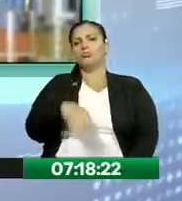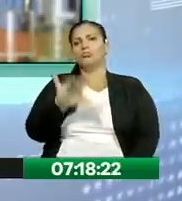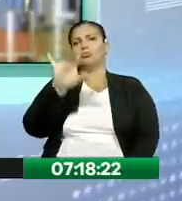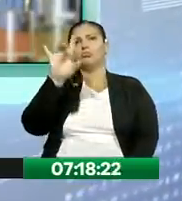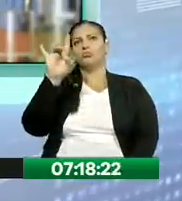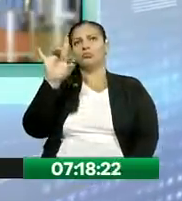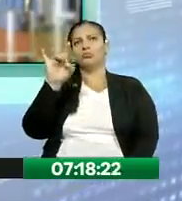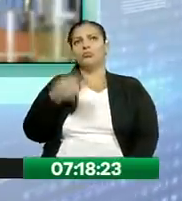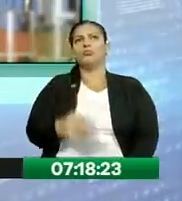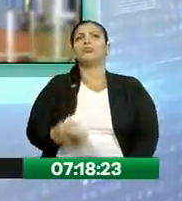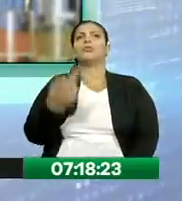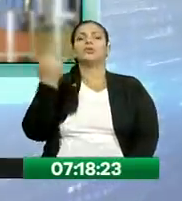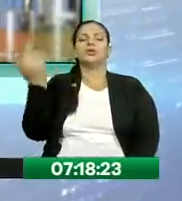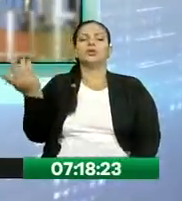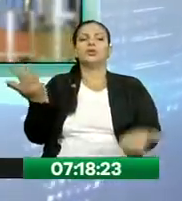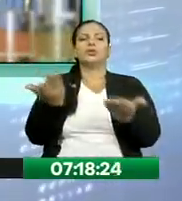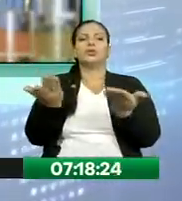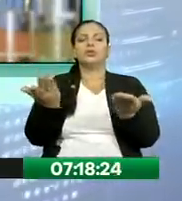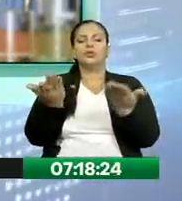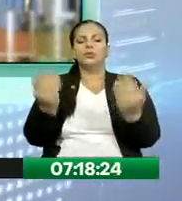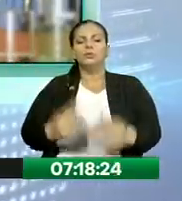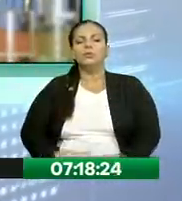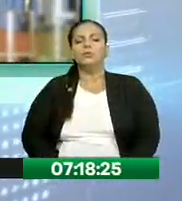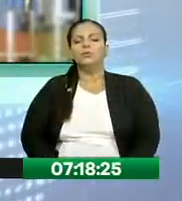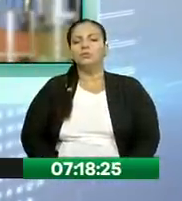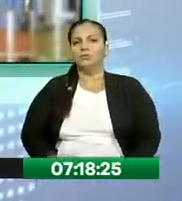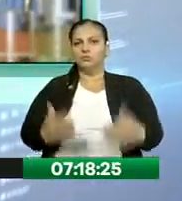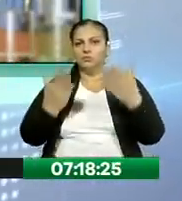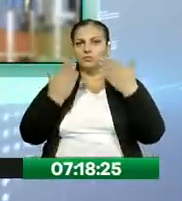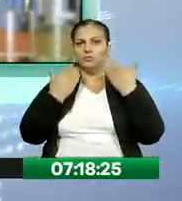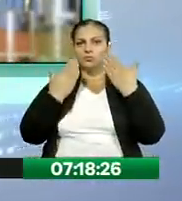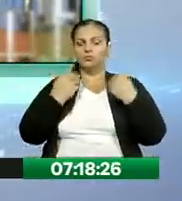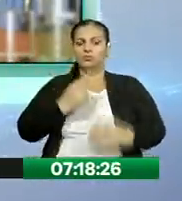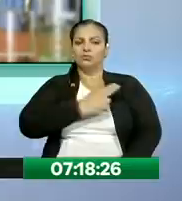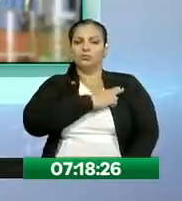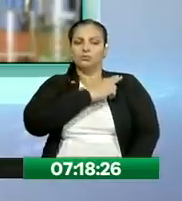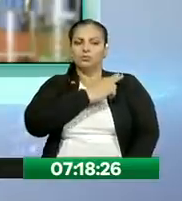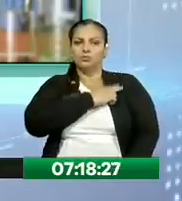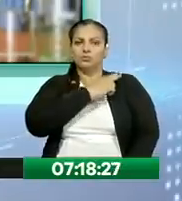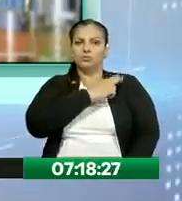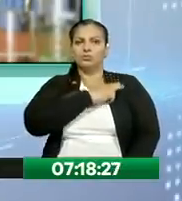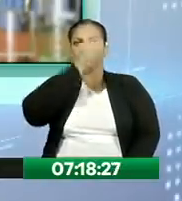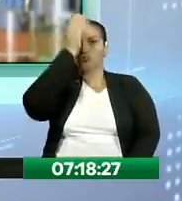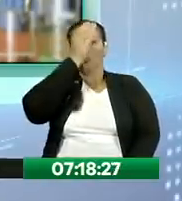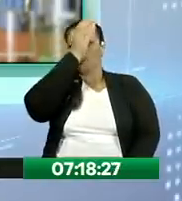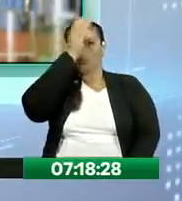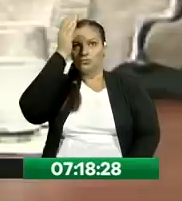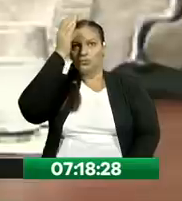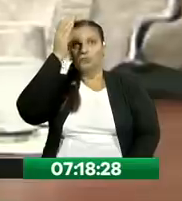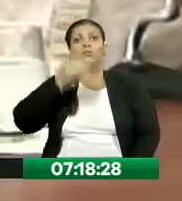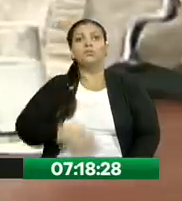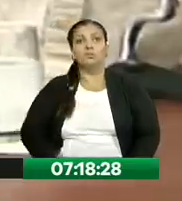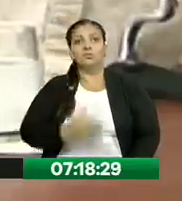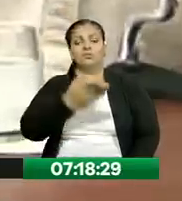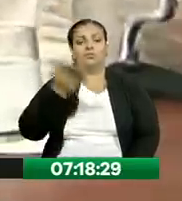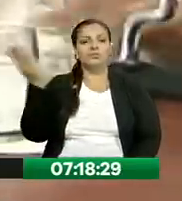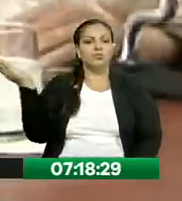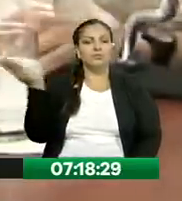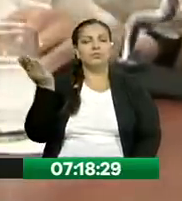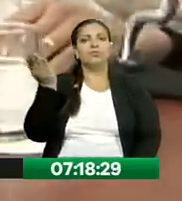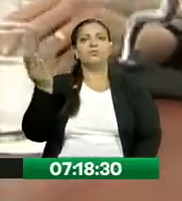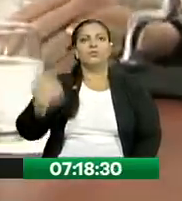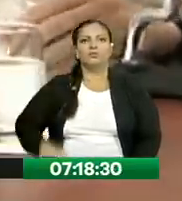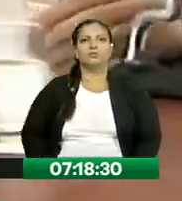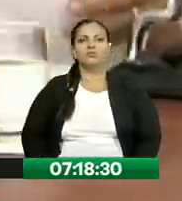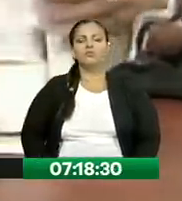Emprendedores de la Universidad Católica de Santiago de Guayaquil. 2009, miembro del directorio de AER Guayas.